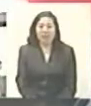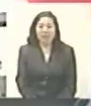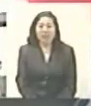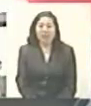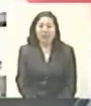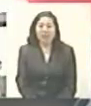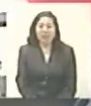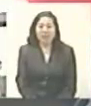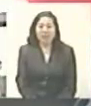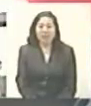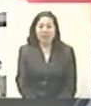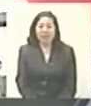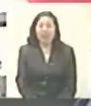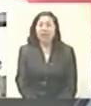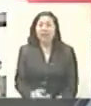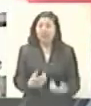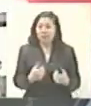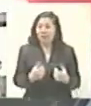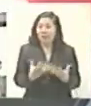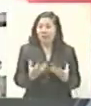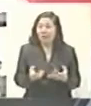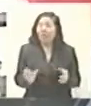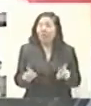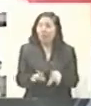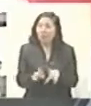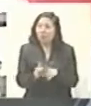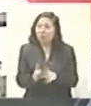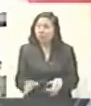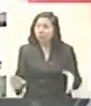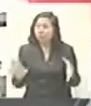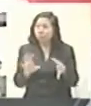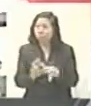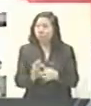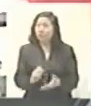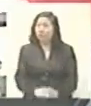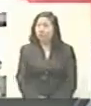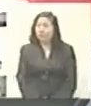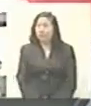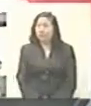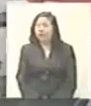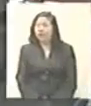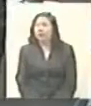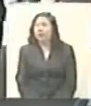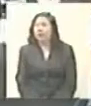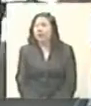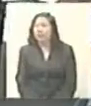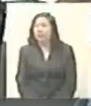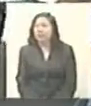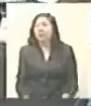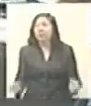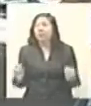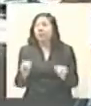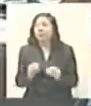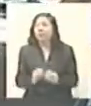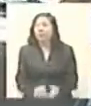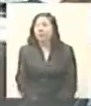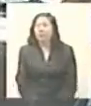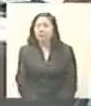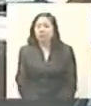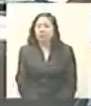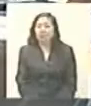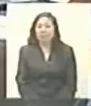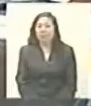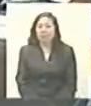Señor presidente, quiero también aunarme a la felicitación a la iniciativa de los congresistas Chiguán y el congresista